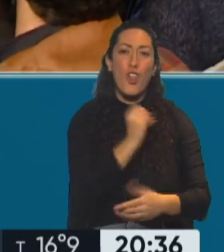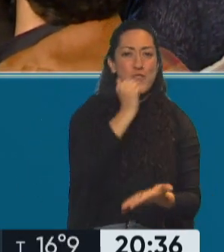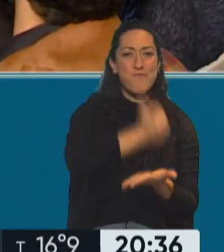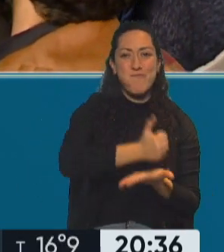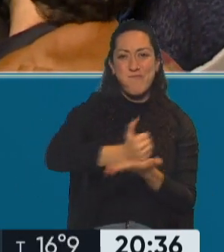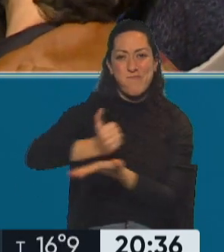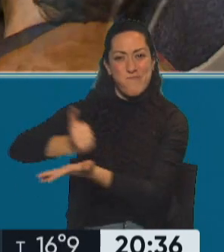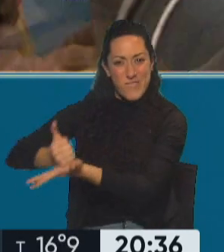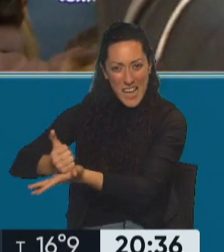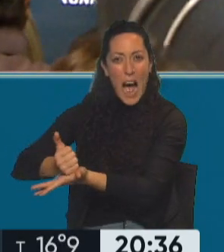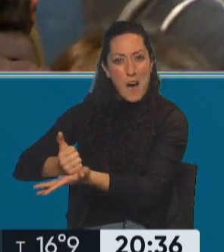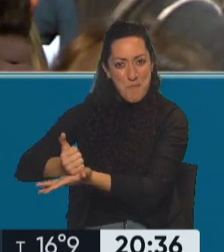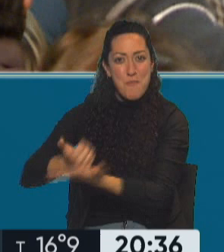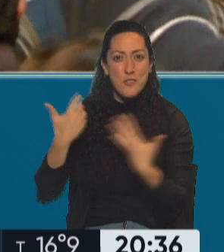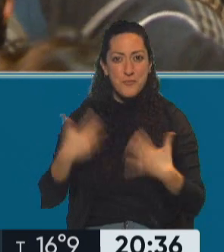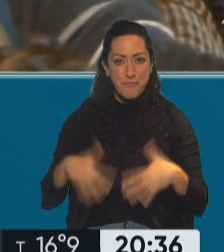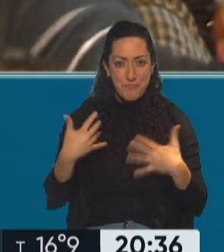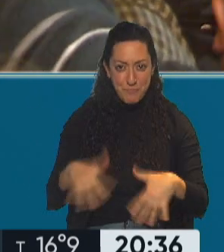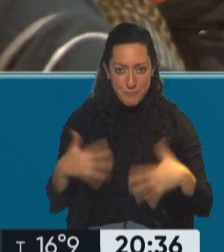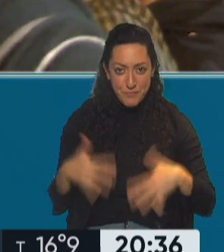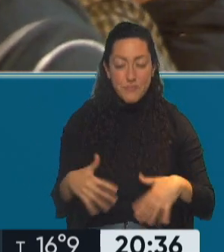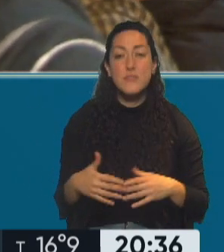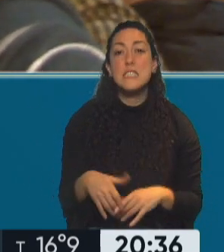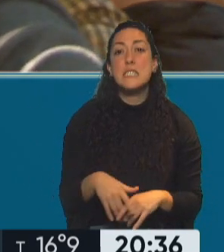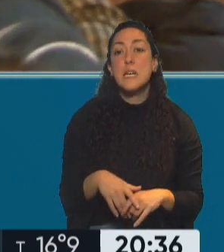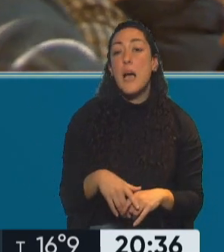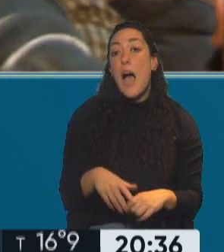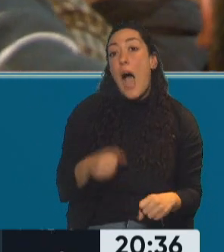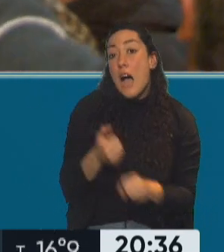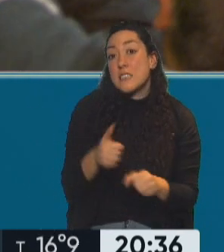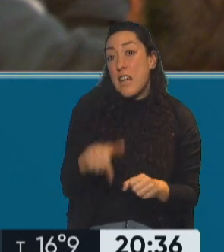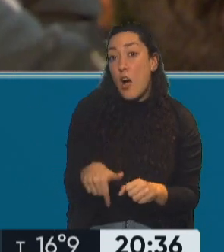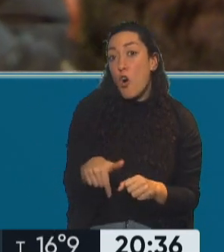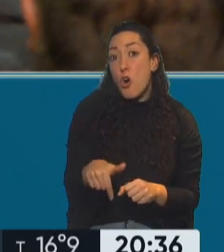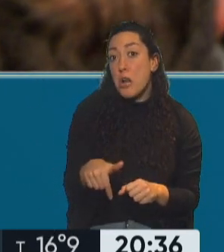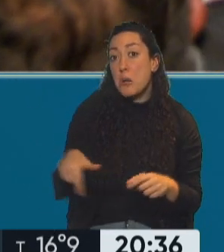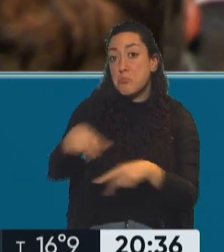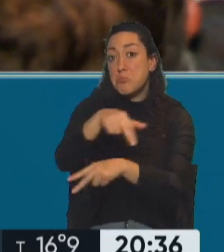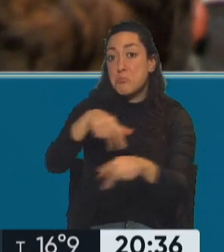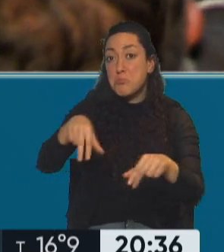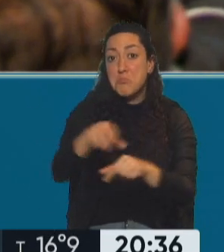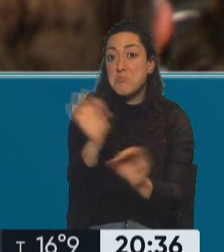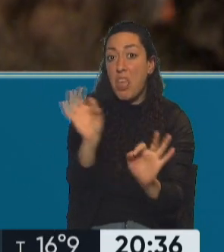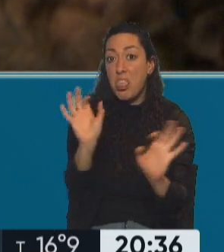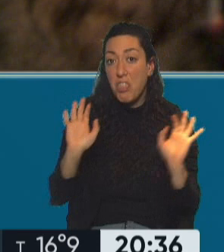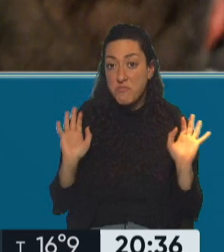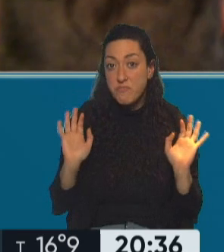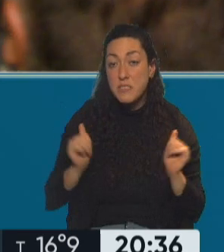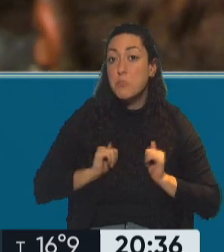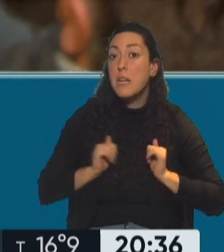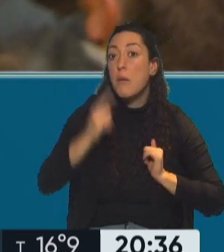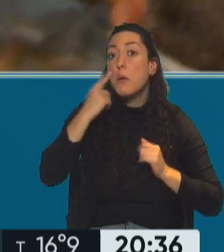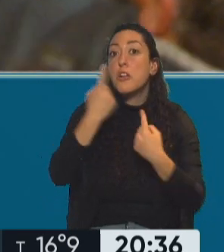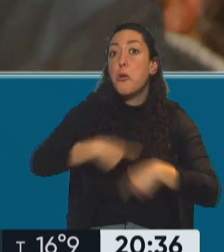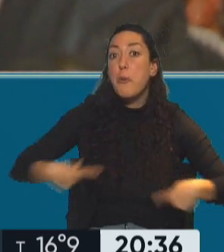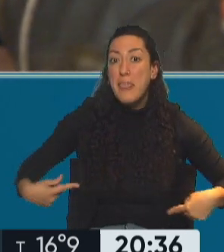guardia periodística en este lugar donde al momento no hay movimientos, estamos a la espera de cualquier noticia que